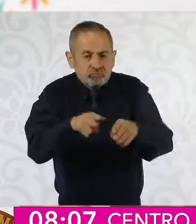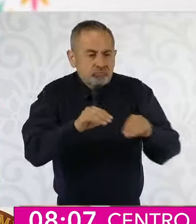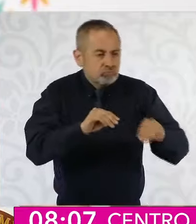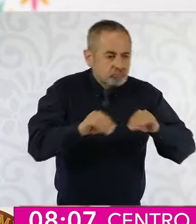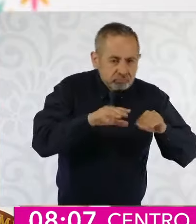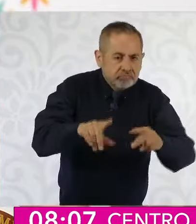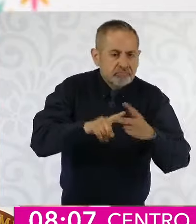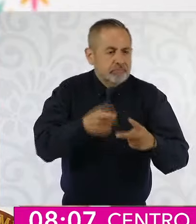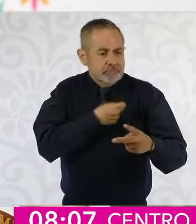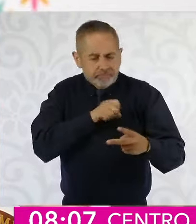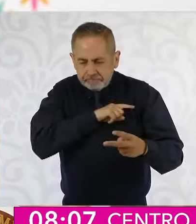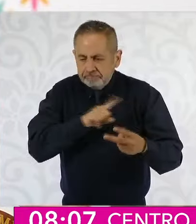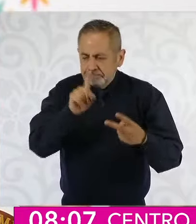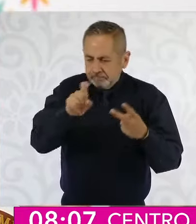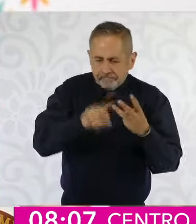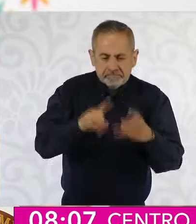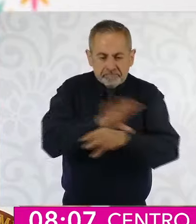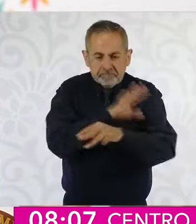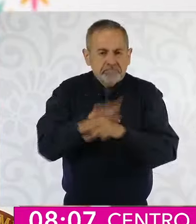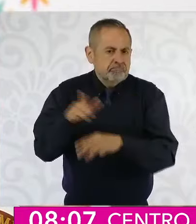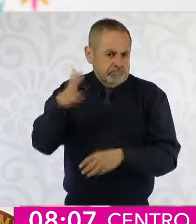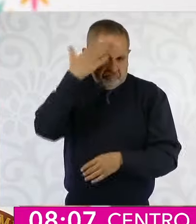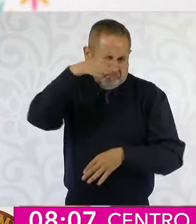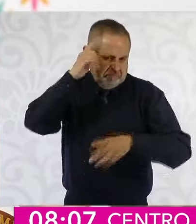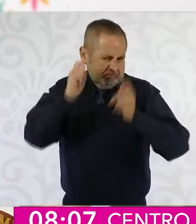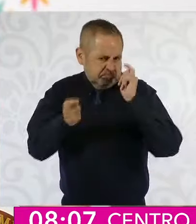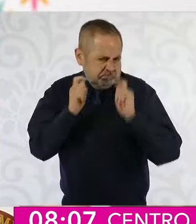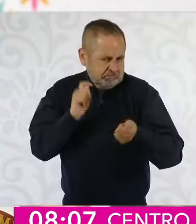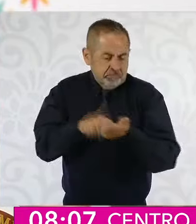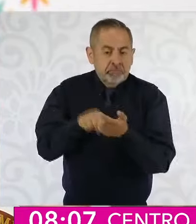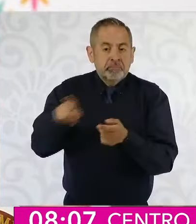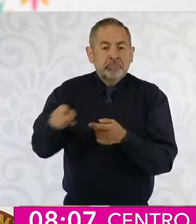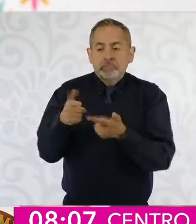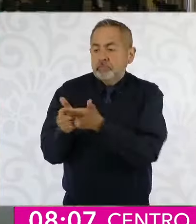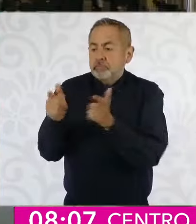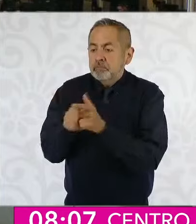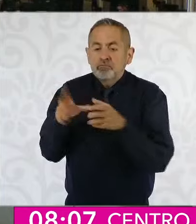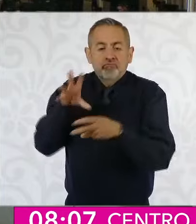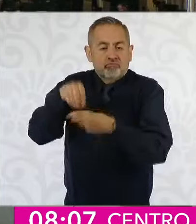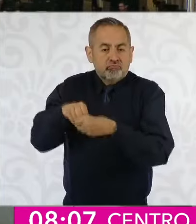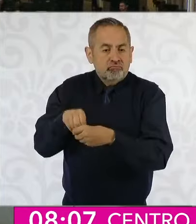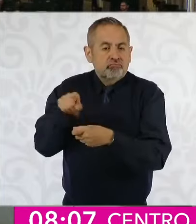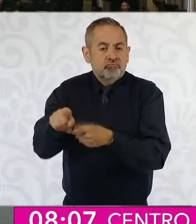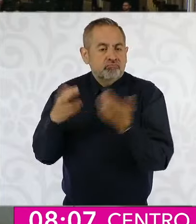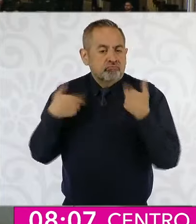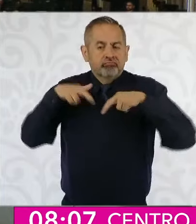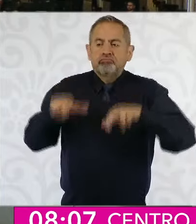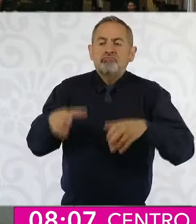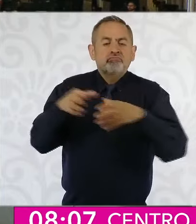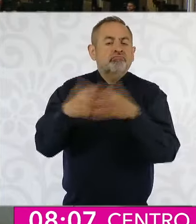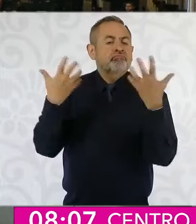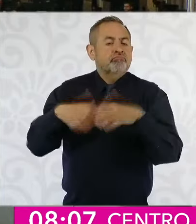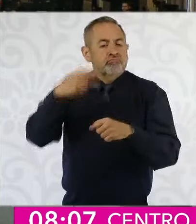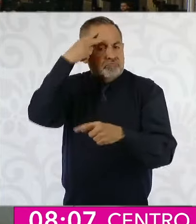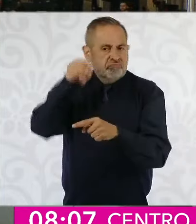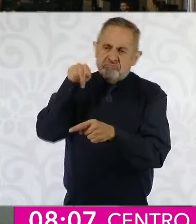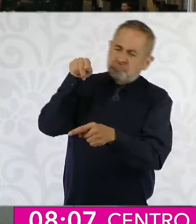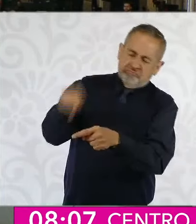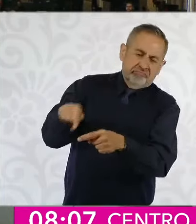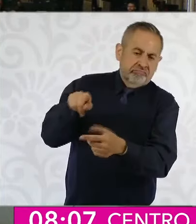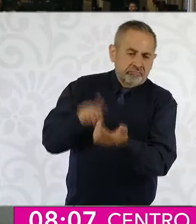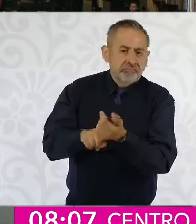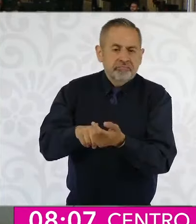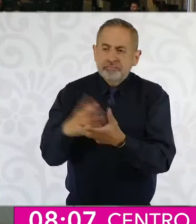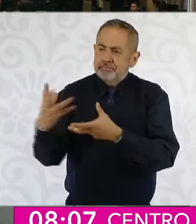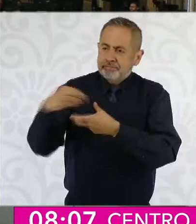movilidad, salud, educación, agua y energía. Además, representa a un grupo que es una empresa 100% mexicana, pues que también tiene